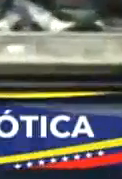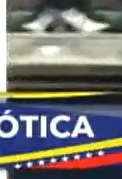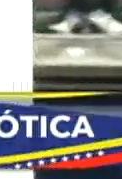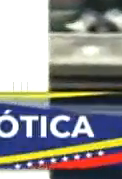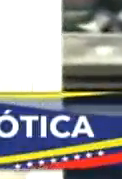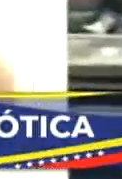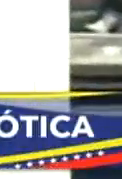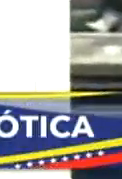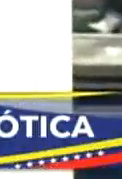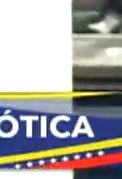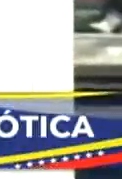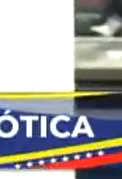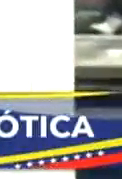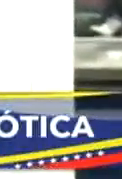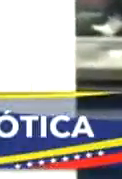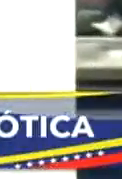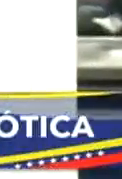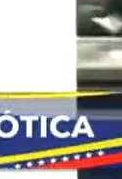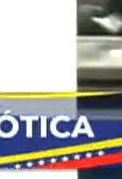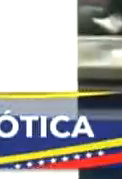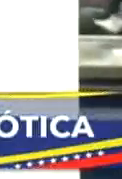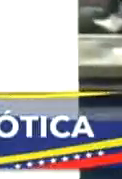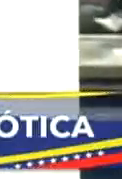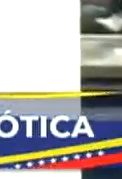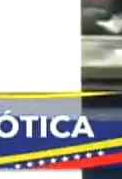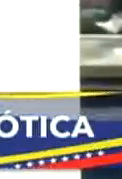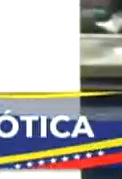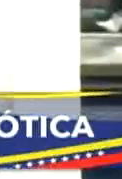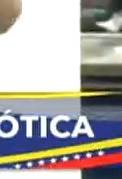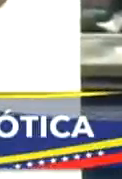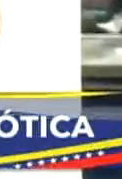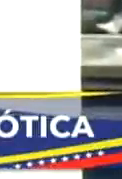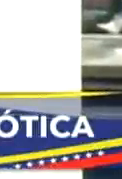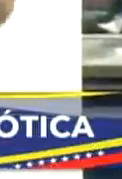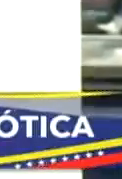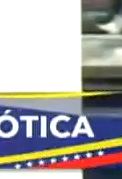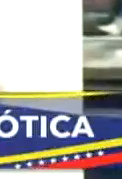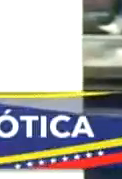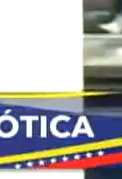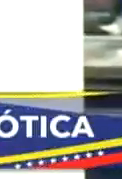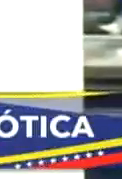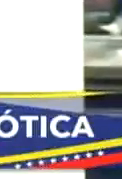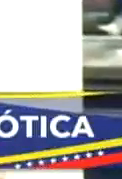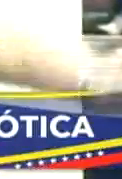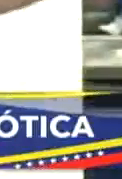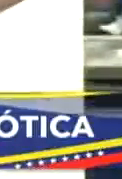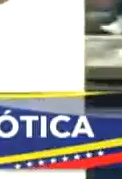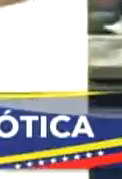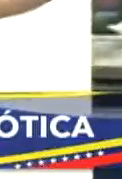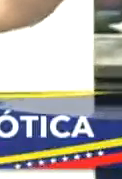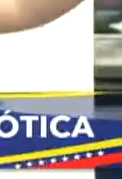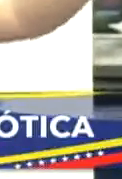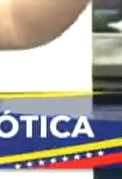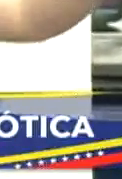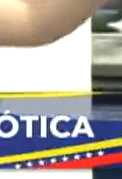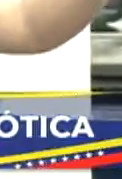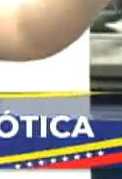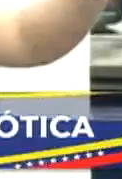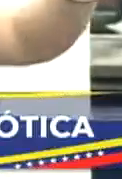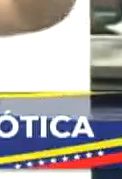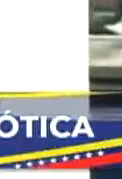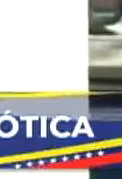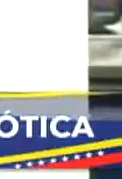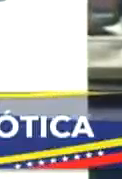la esperanza. Y la gran mayoría de jóvenes de Venezuela tuvieron una respuesta política ante los intereses